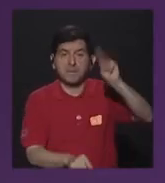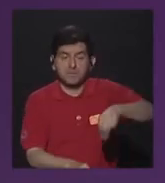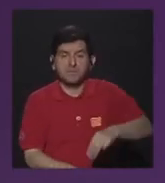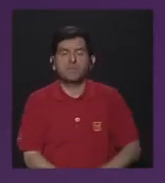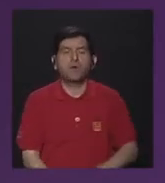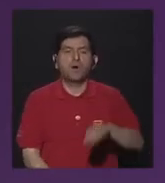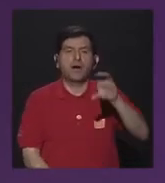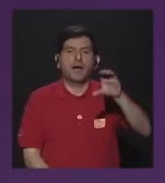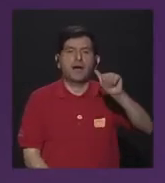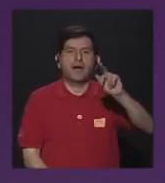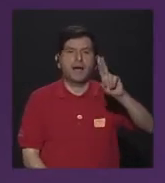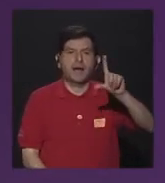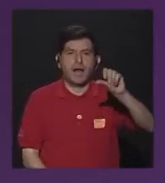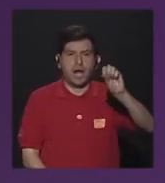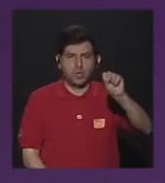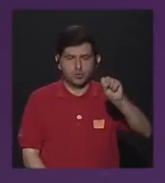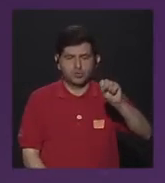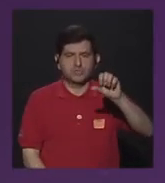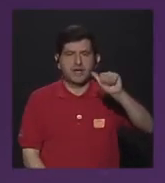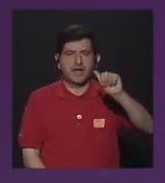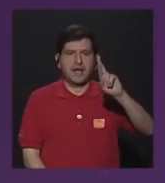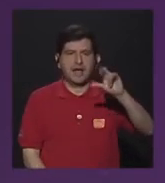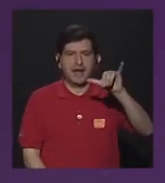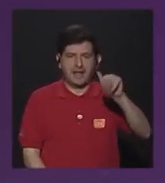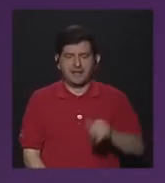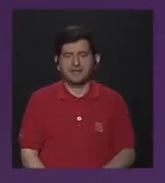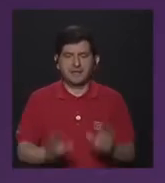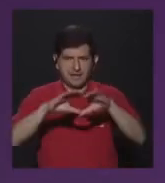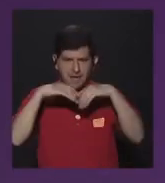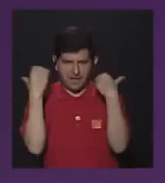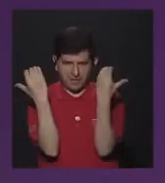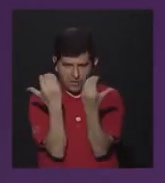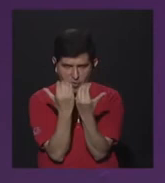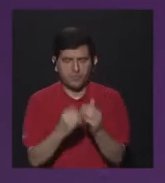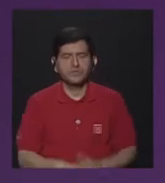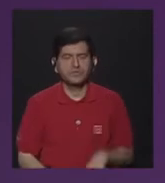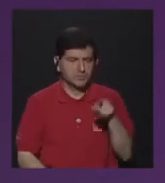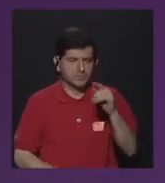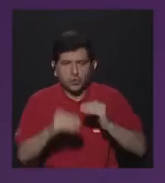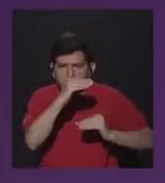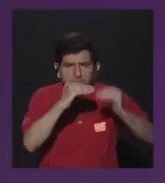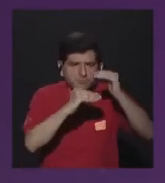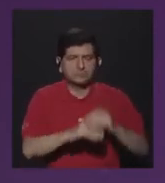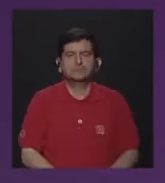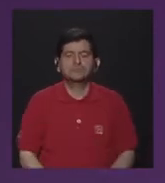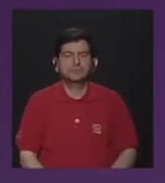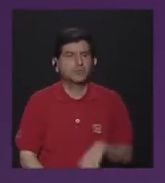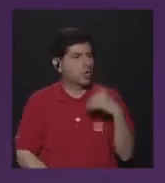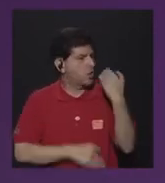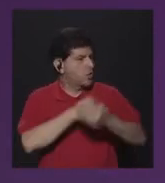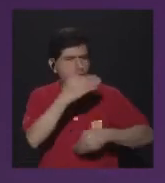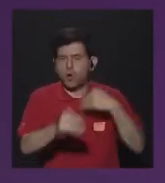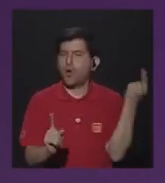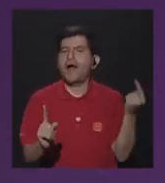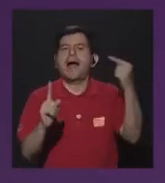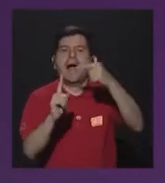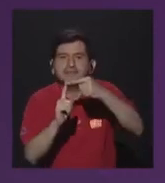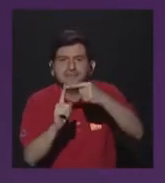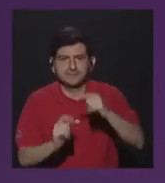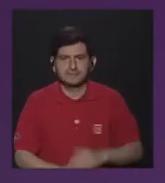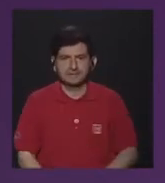don carlos araya como coordinador de la comisión de planta física de que no se proceda hasta tanto